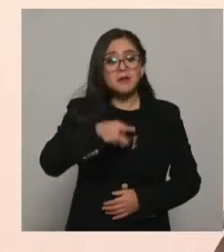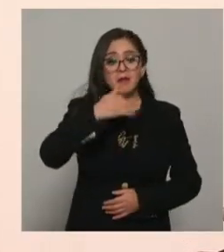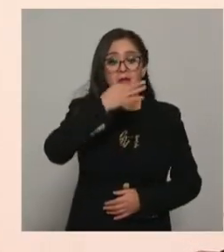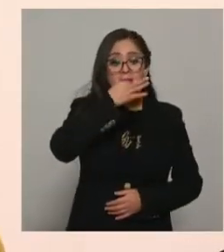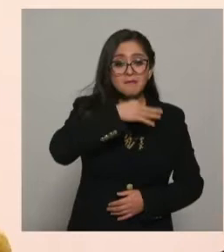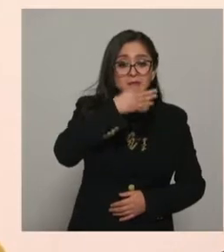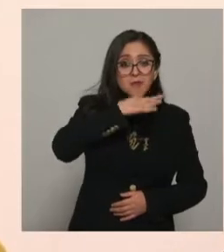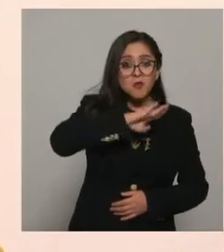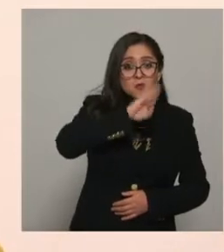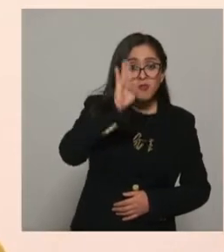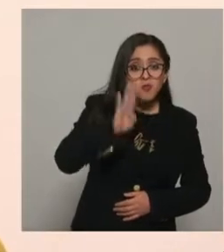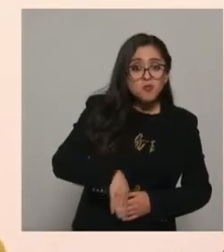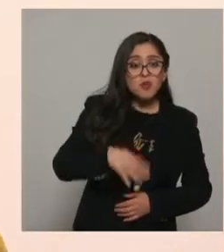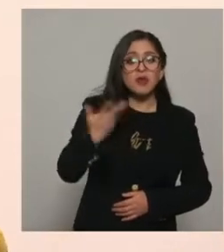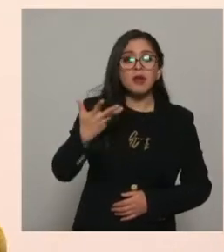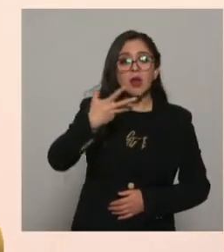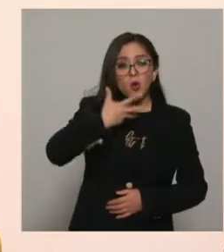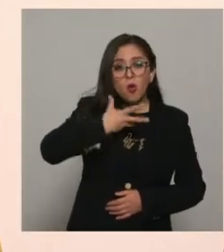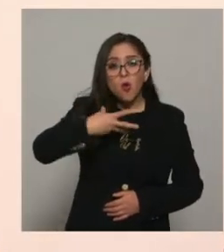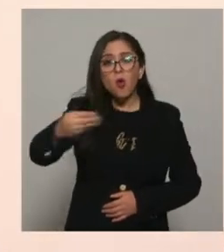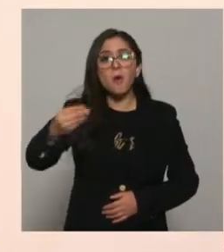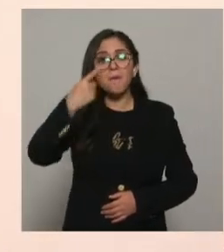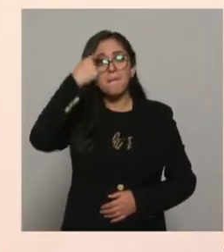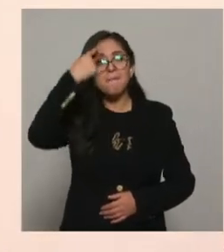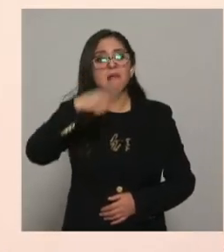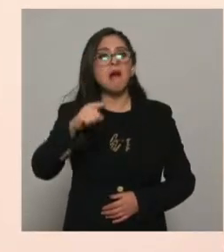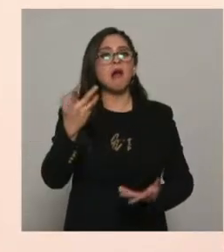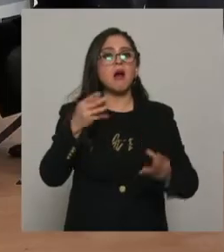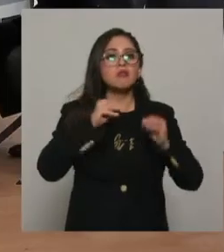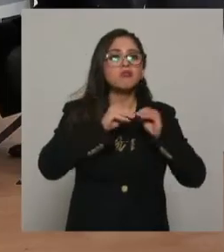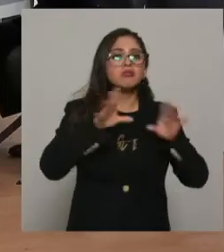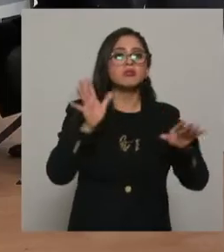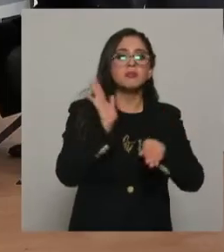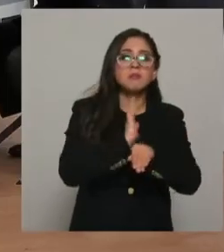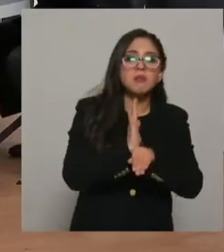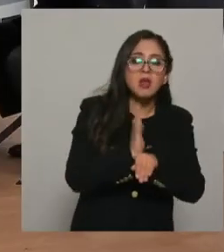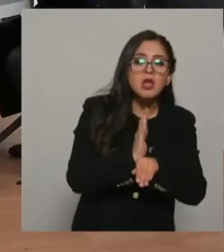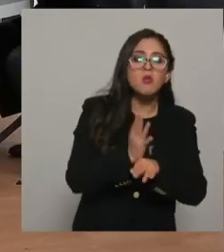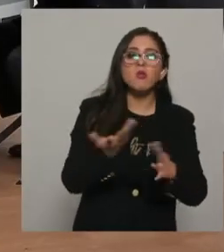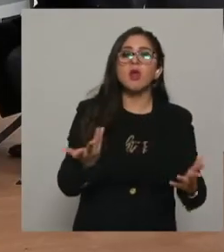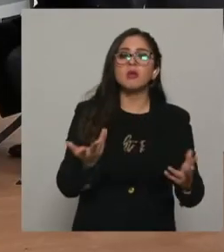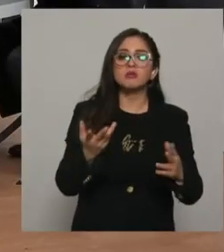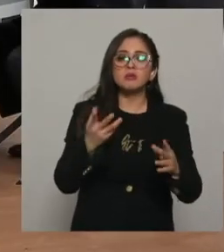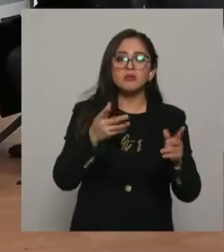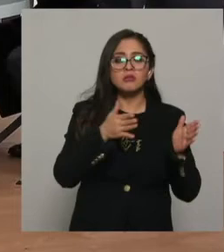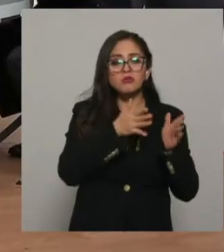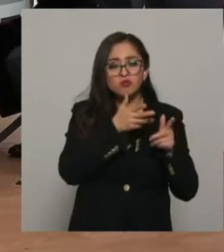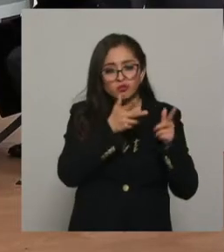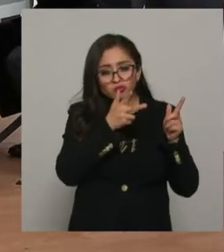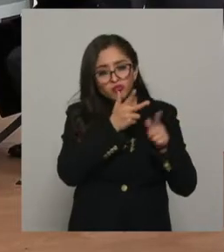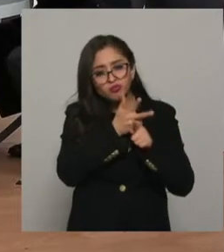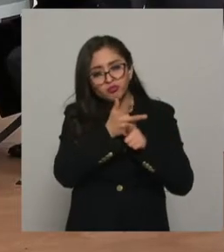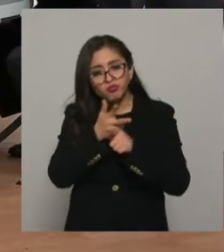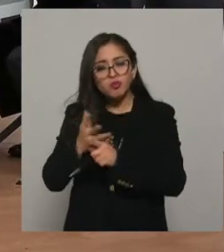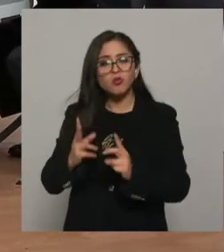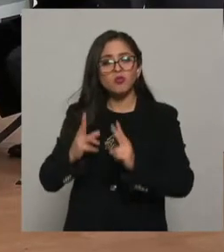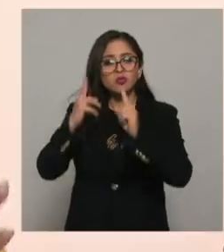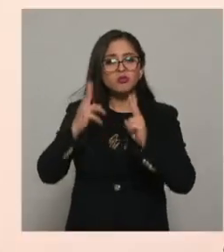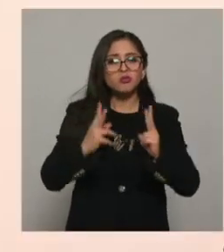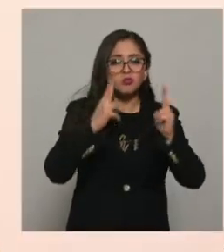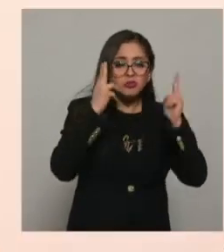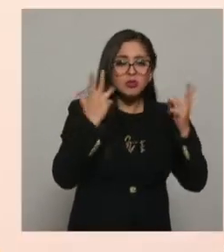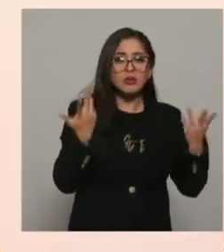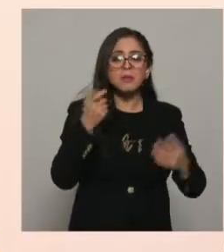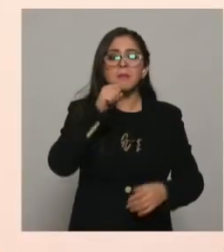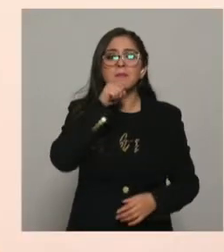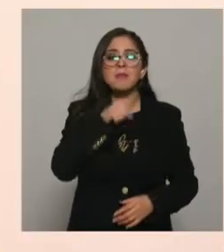para hacer inclusive películas, para hacer documentales, para hacer playeras. Bueno, ya anda muertos por